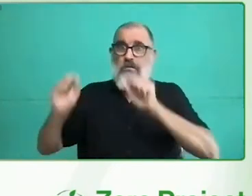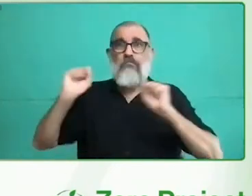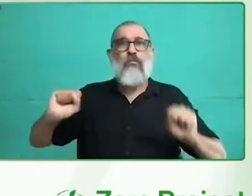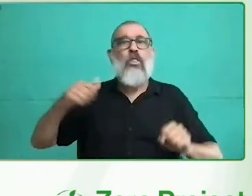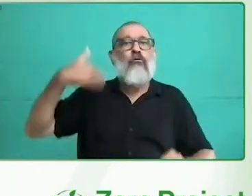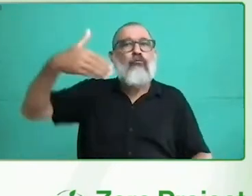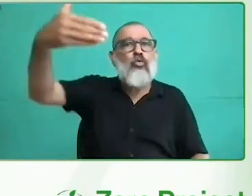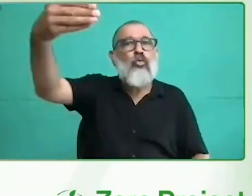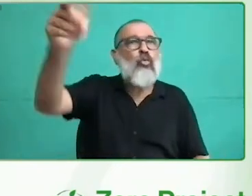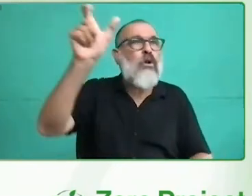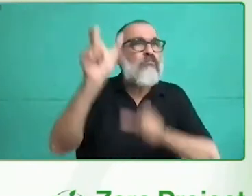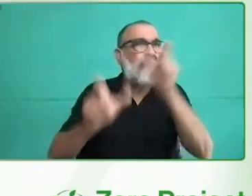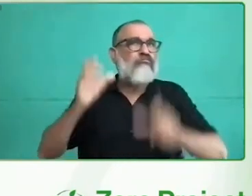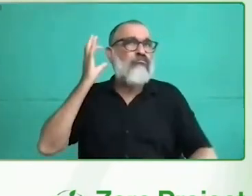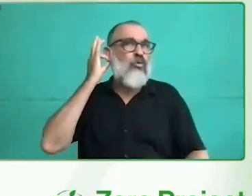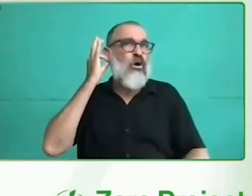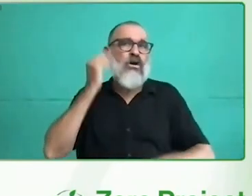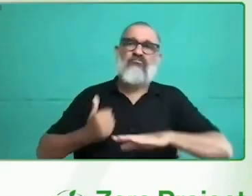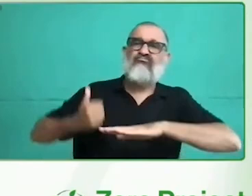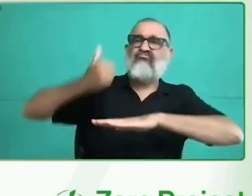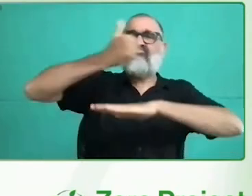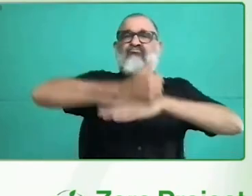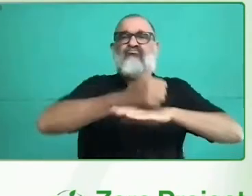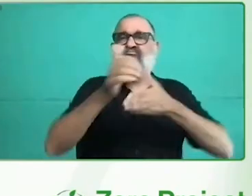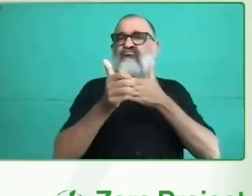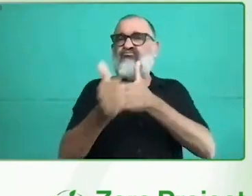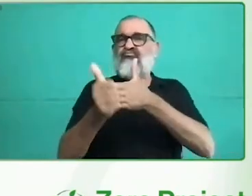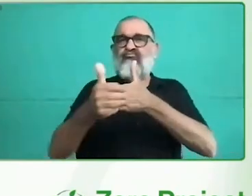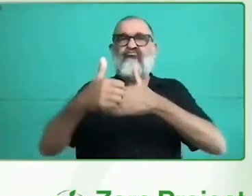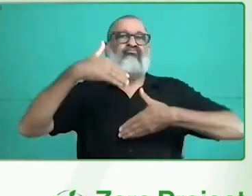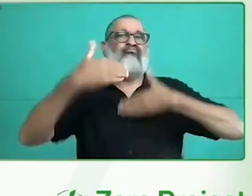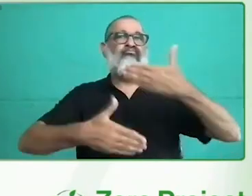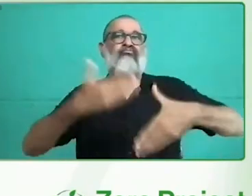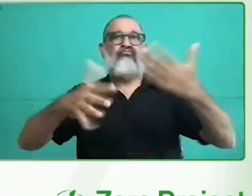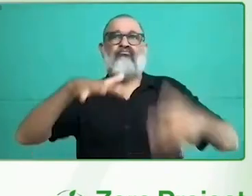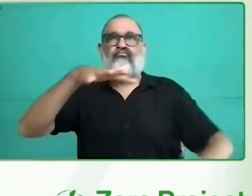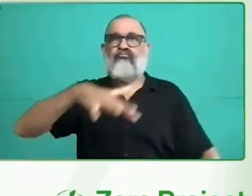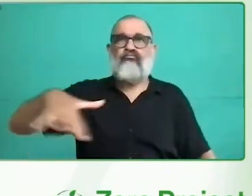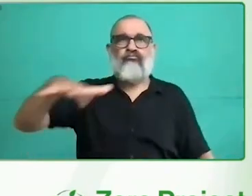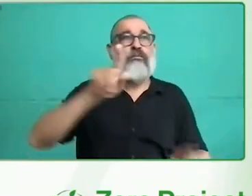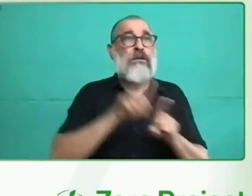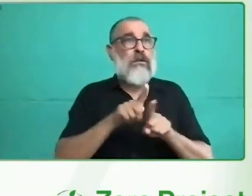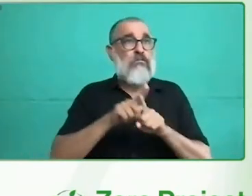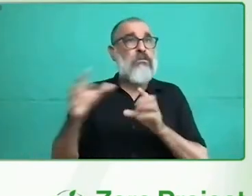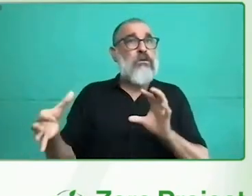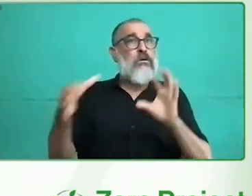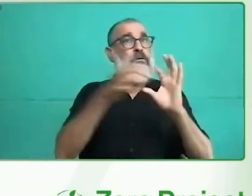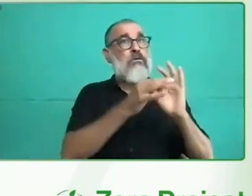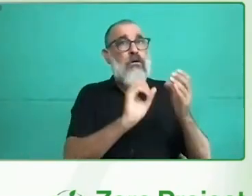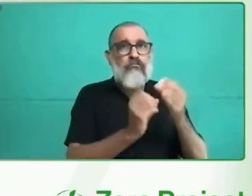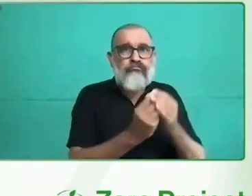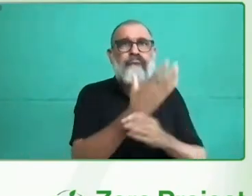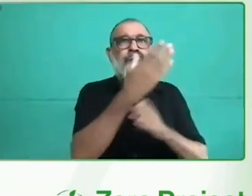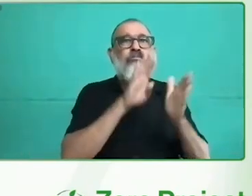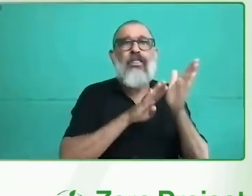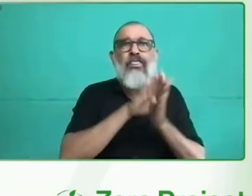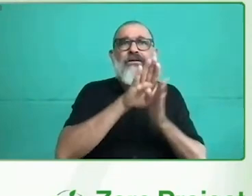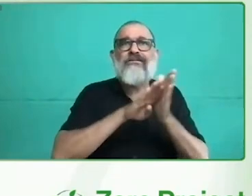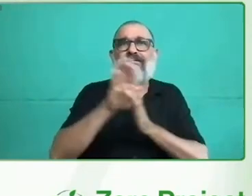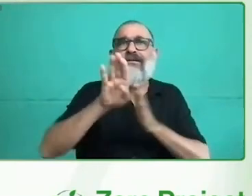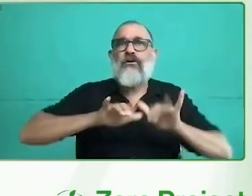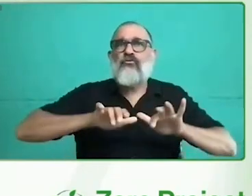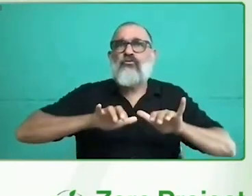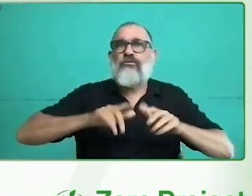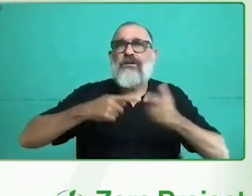por ejemplo, siempre va a estar la tecnología. Y en este caso, ¿cómo ayudamos a los países a entender